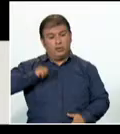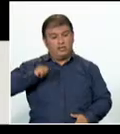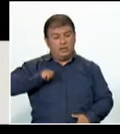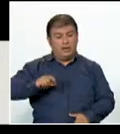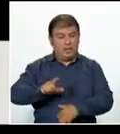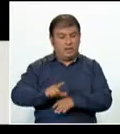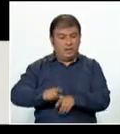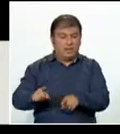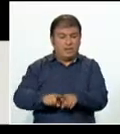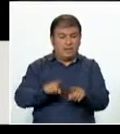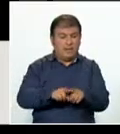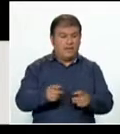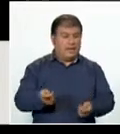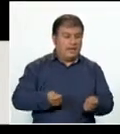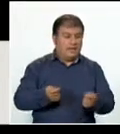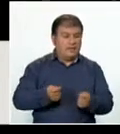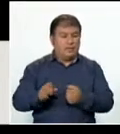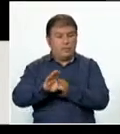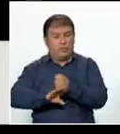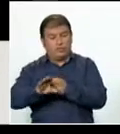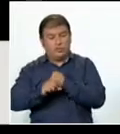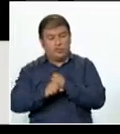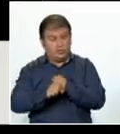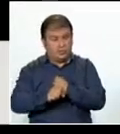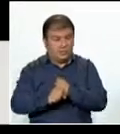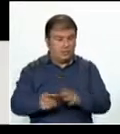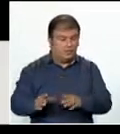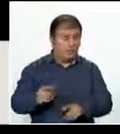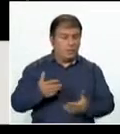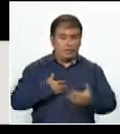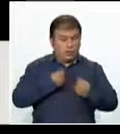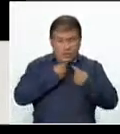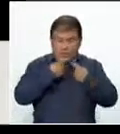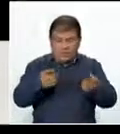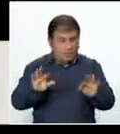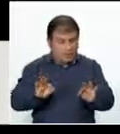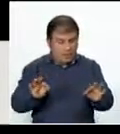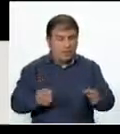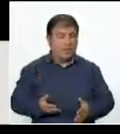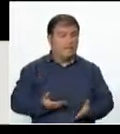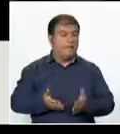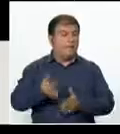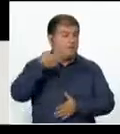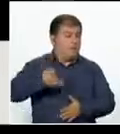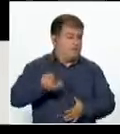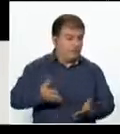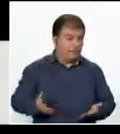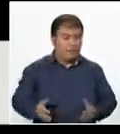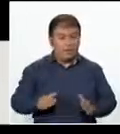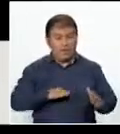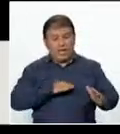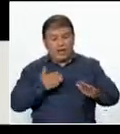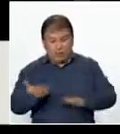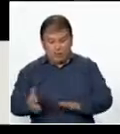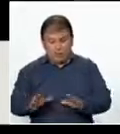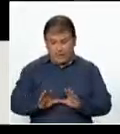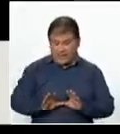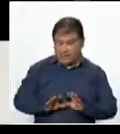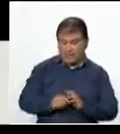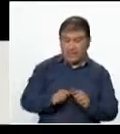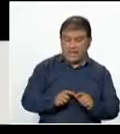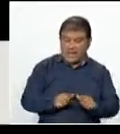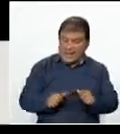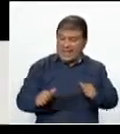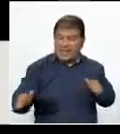Municipalidad de Lima y la Gerencia de Seguridad Ciudadana, sin embargo, ellos todavía no han brindado una información de manera oficial. El cuerpo en verdad está aislado de